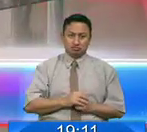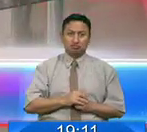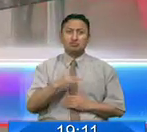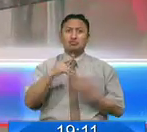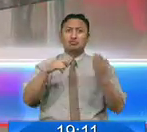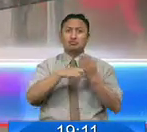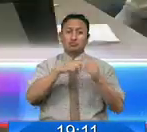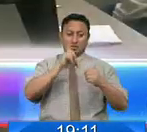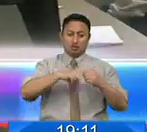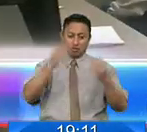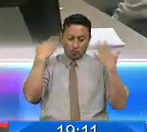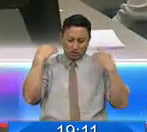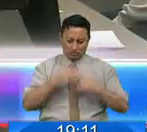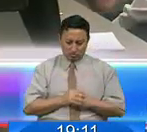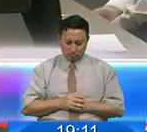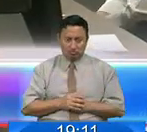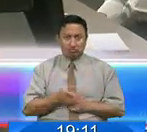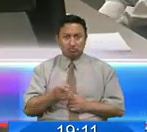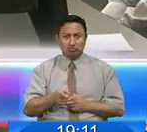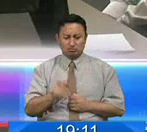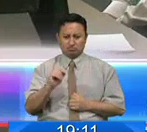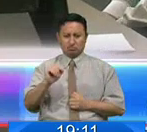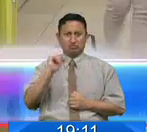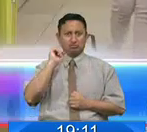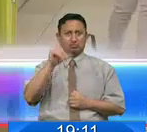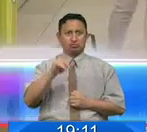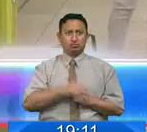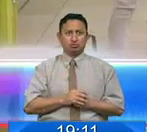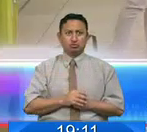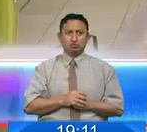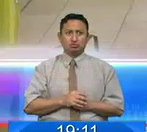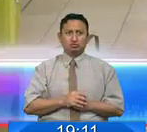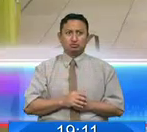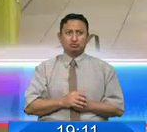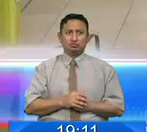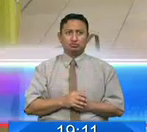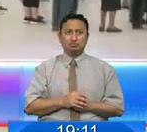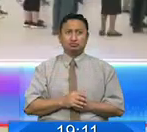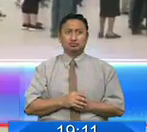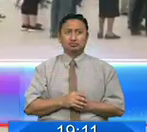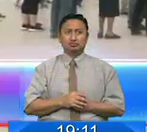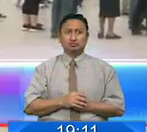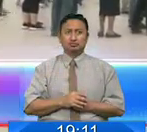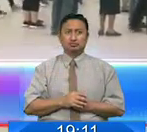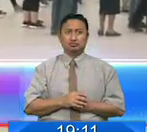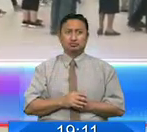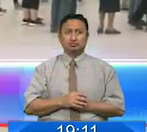pasaje quito guayaquil cuando de última hora tuvo que viajar al puerto principal